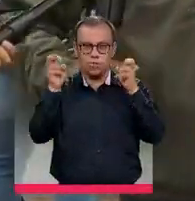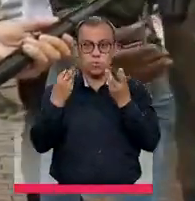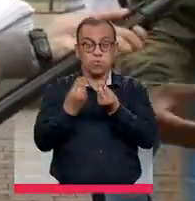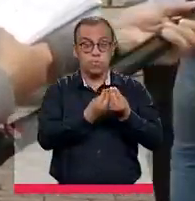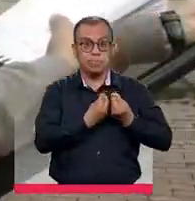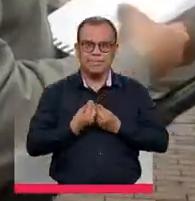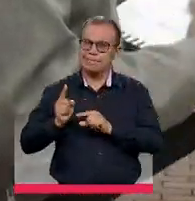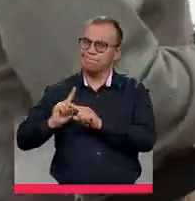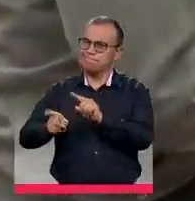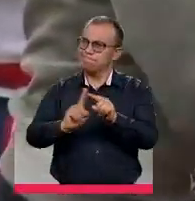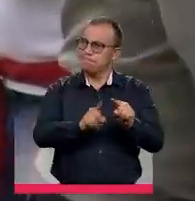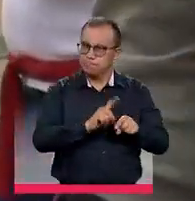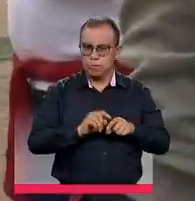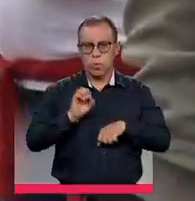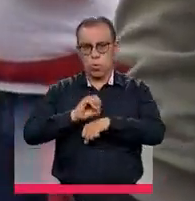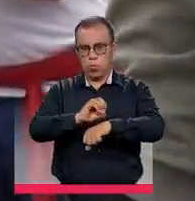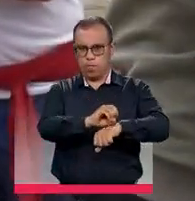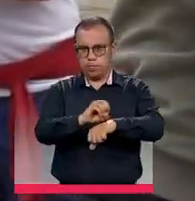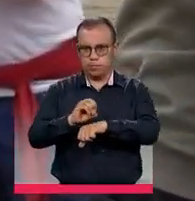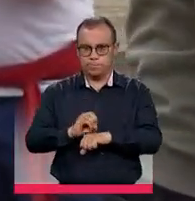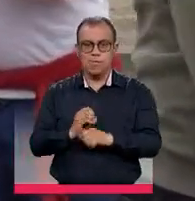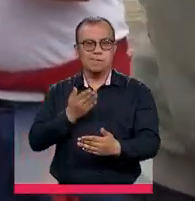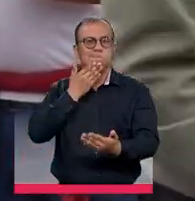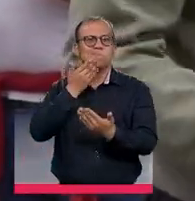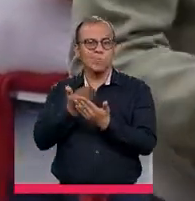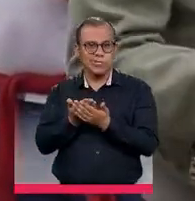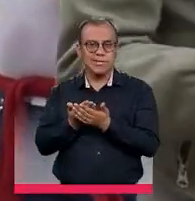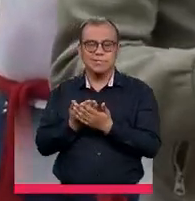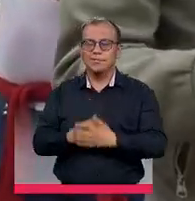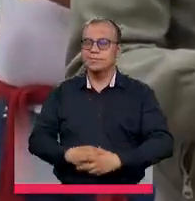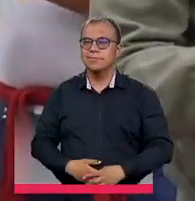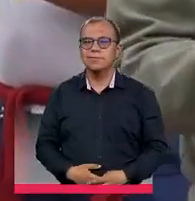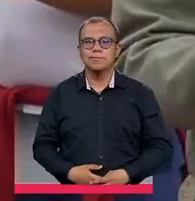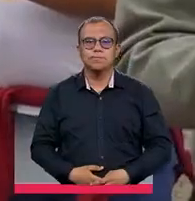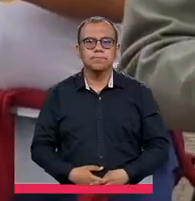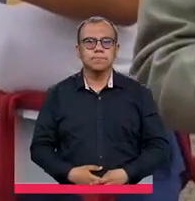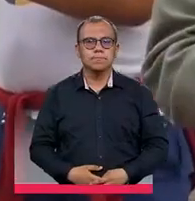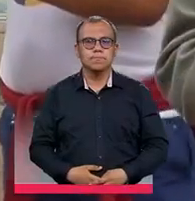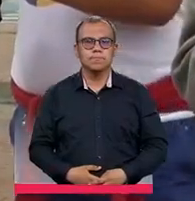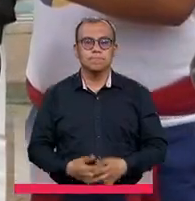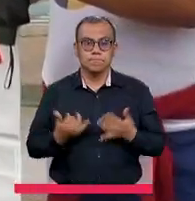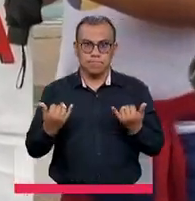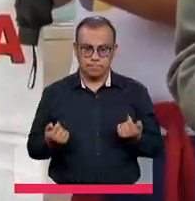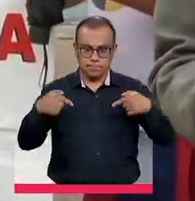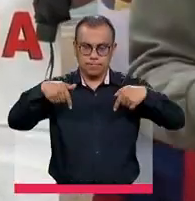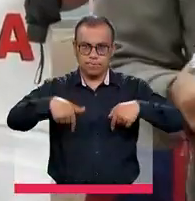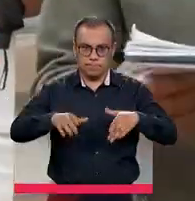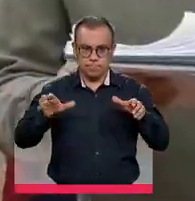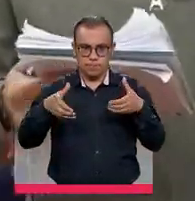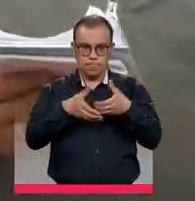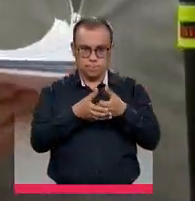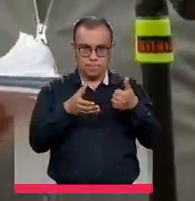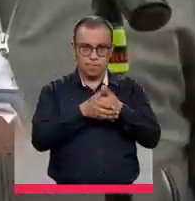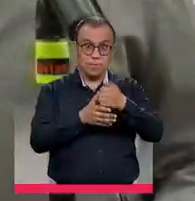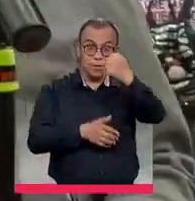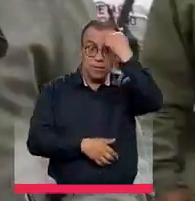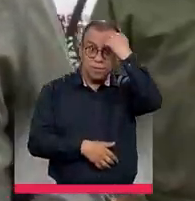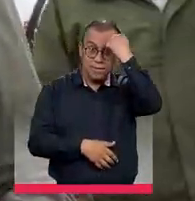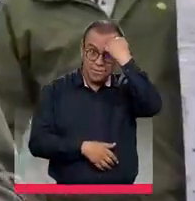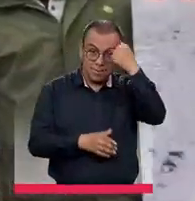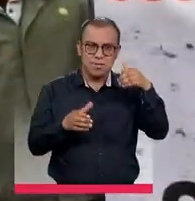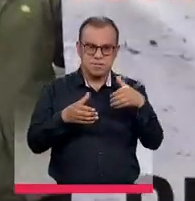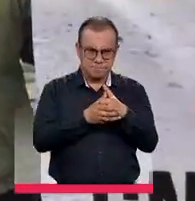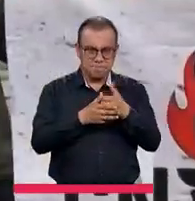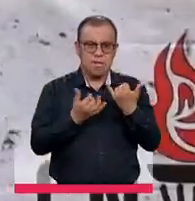compañeros de diferentes organizaciones. Gracias, don Wilson, muy amable. Desde el sindicato de maestros también